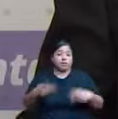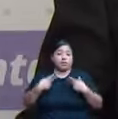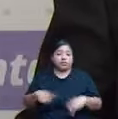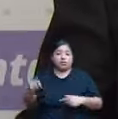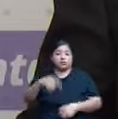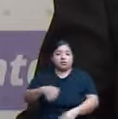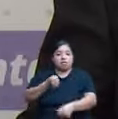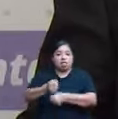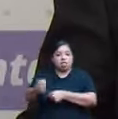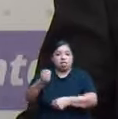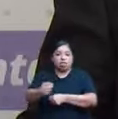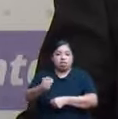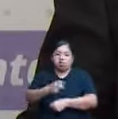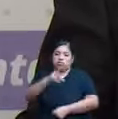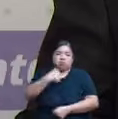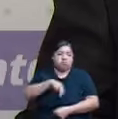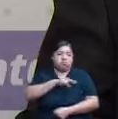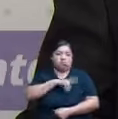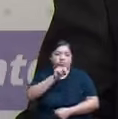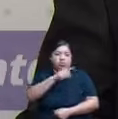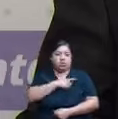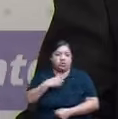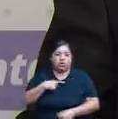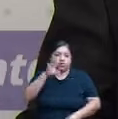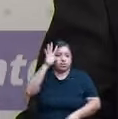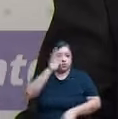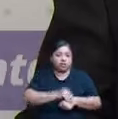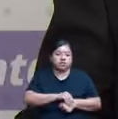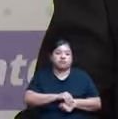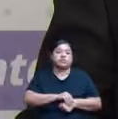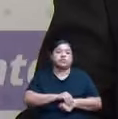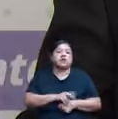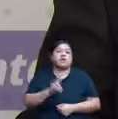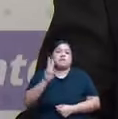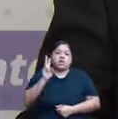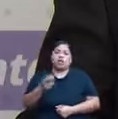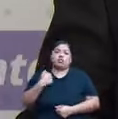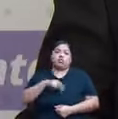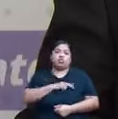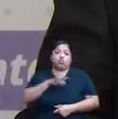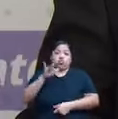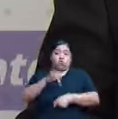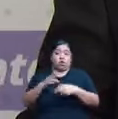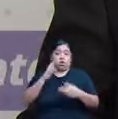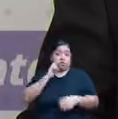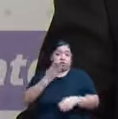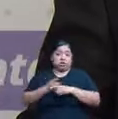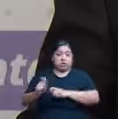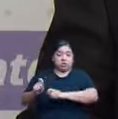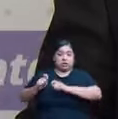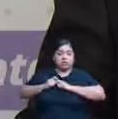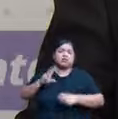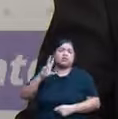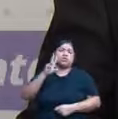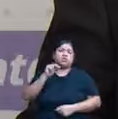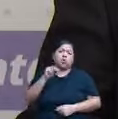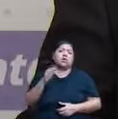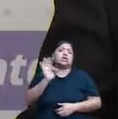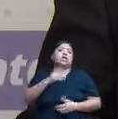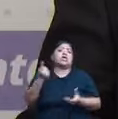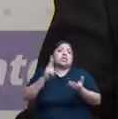sea violentada en ninguno de los aspectos. Si bien es cierto que no nos corresponde, si es dentro de un aula de